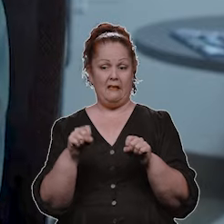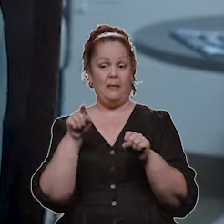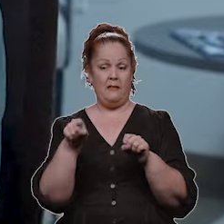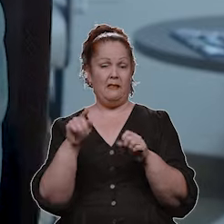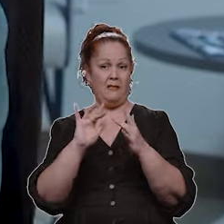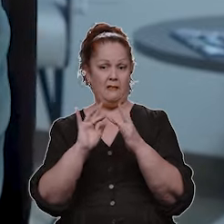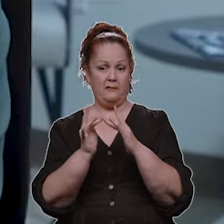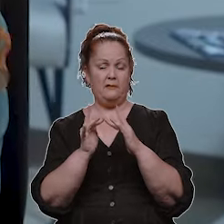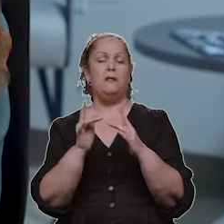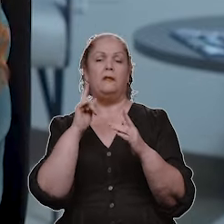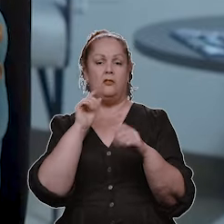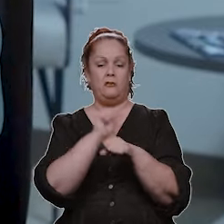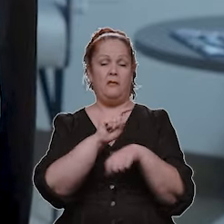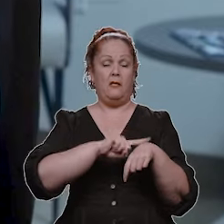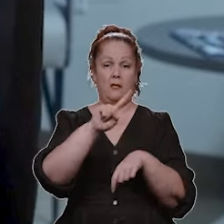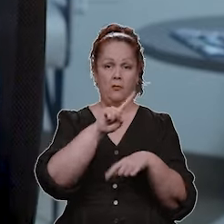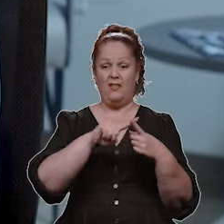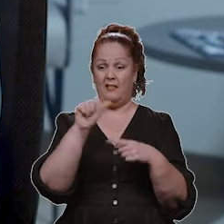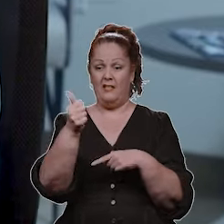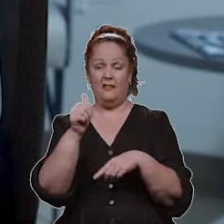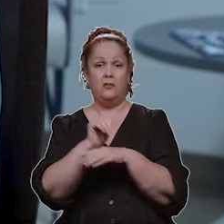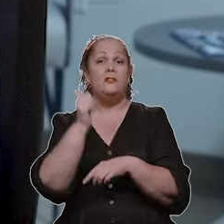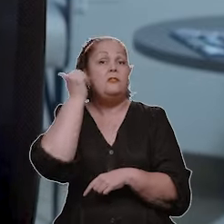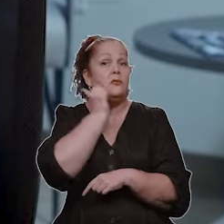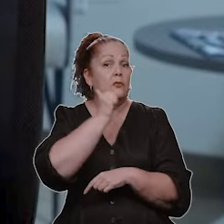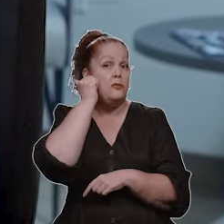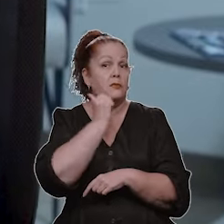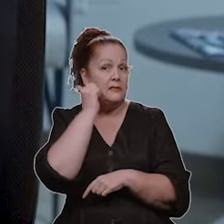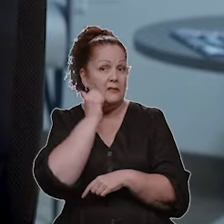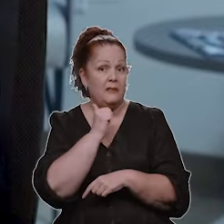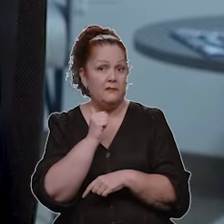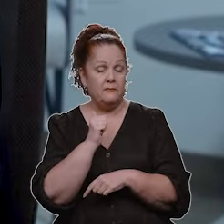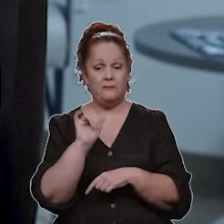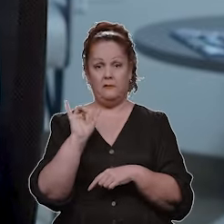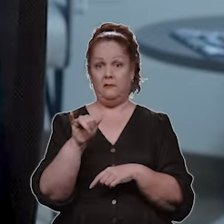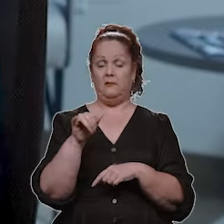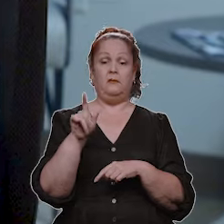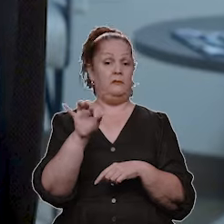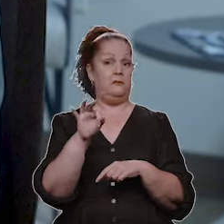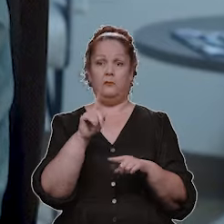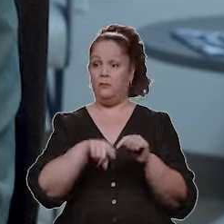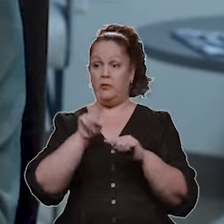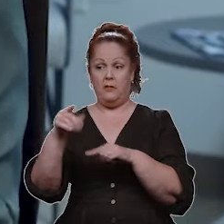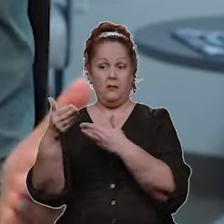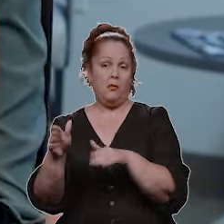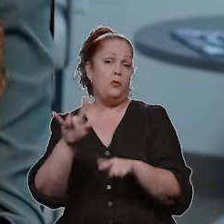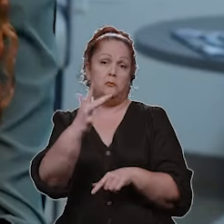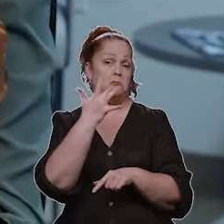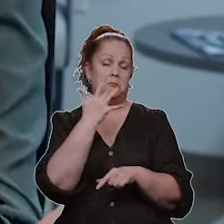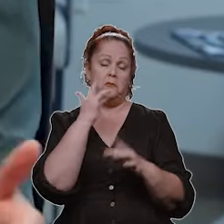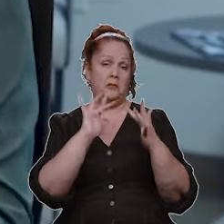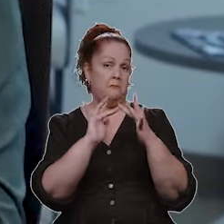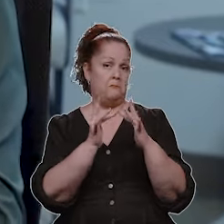@poderag desde la 1 de la tarde hasta las 10 de la noche todos los días ese ciudadano que no tenga la alternativa o que así lo